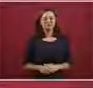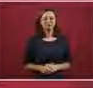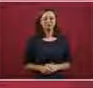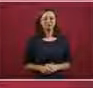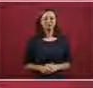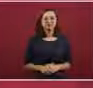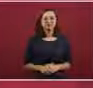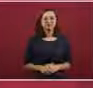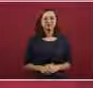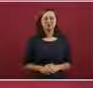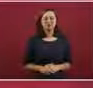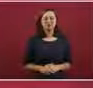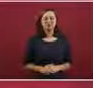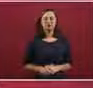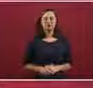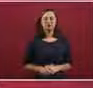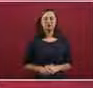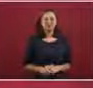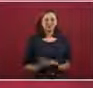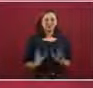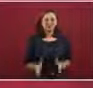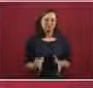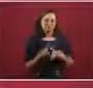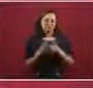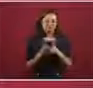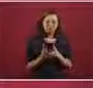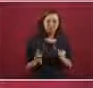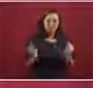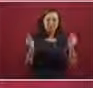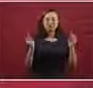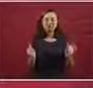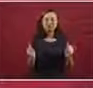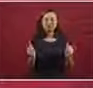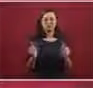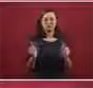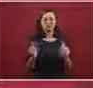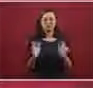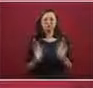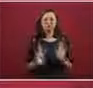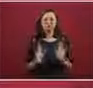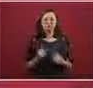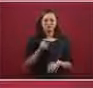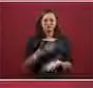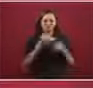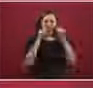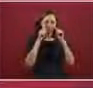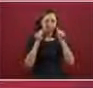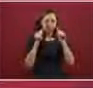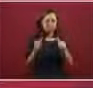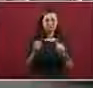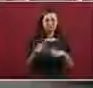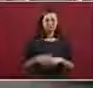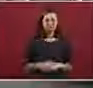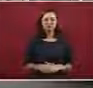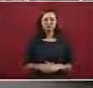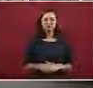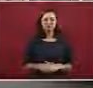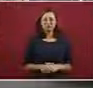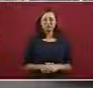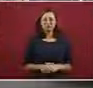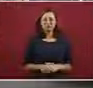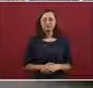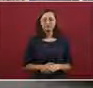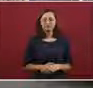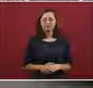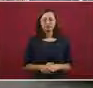Eso se tiene que resolver. Ya se está viendo la manera de atenderlo. ¿Habrá sanciones para las prestaciones que se nieguen a